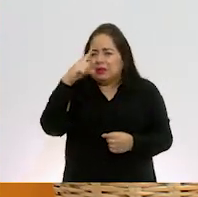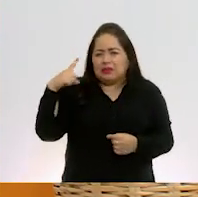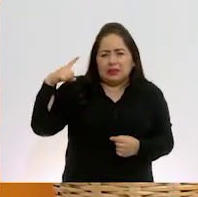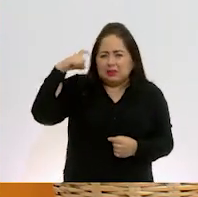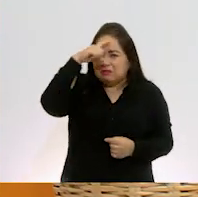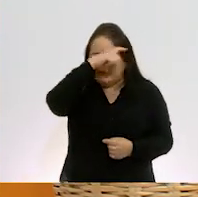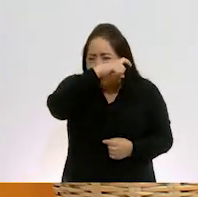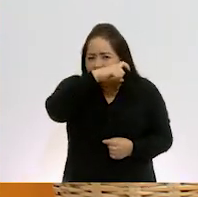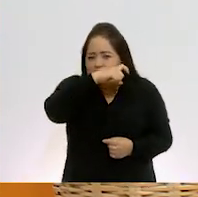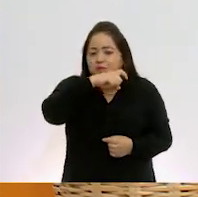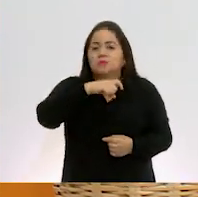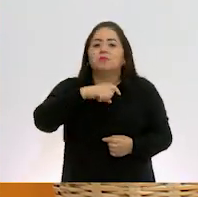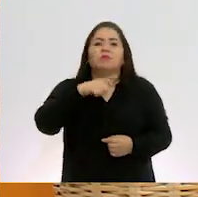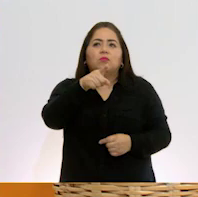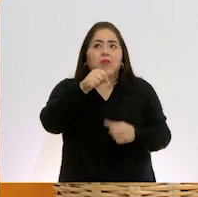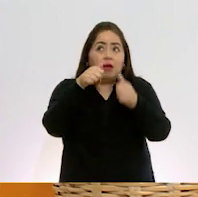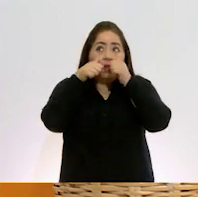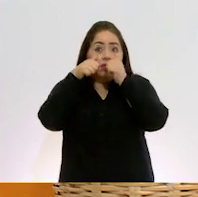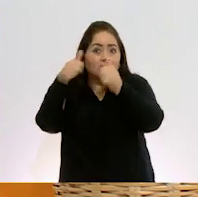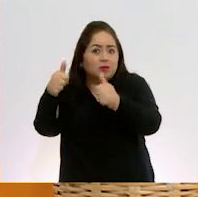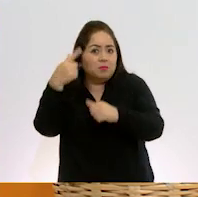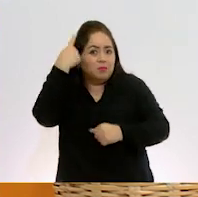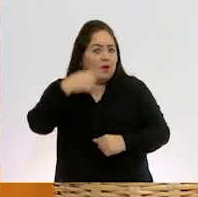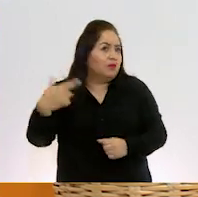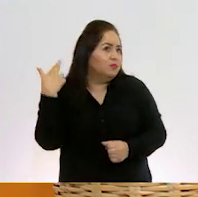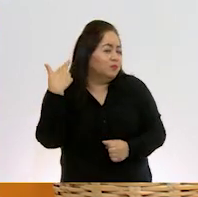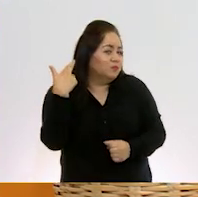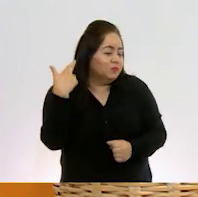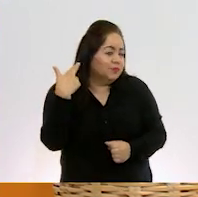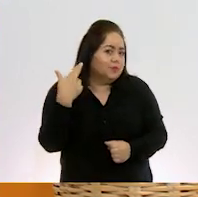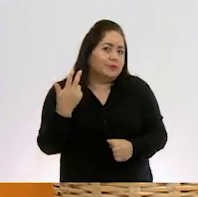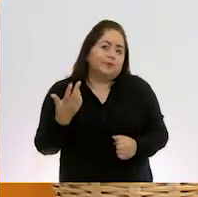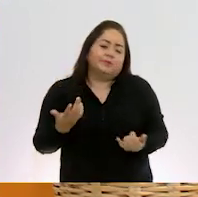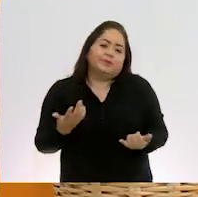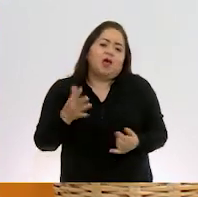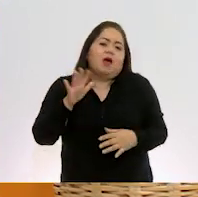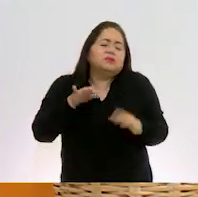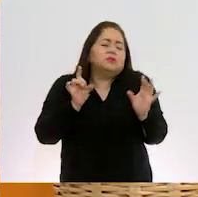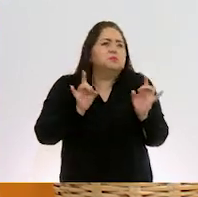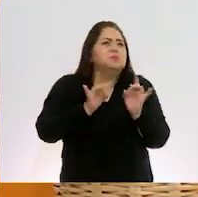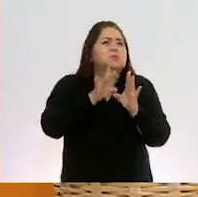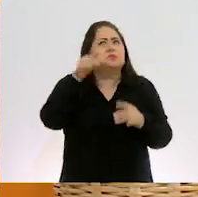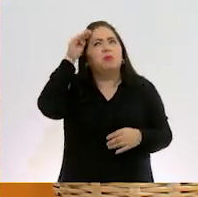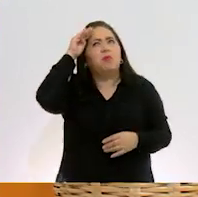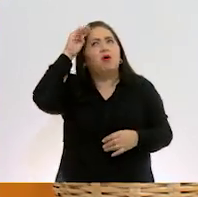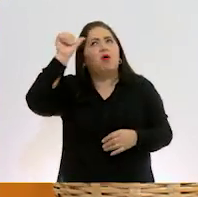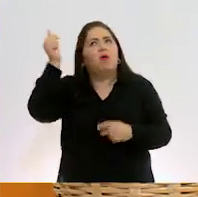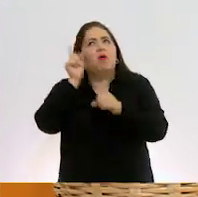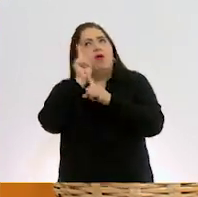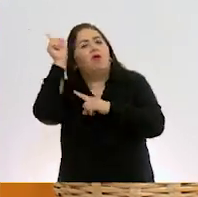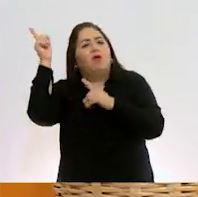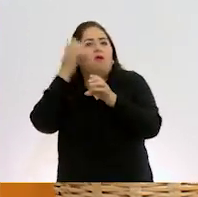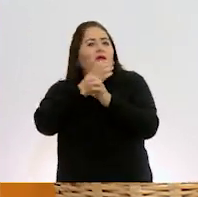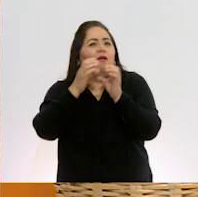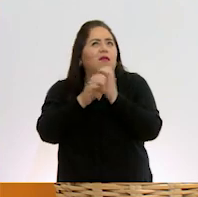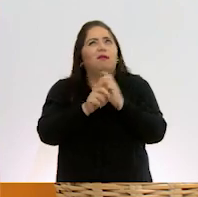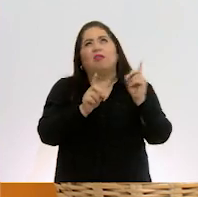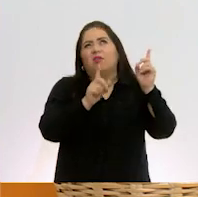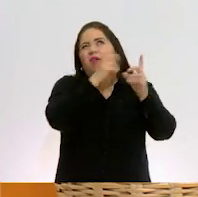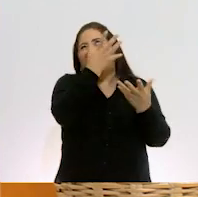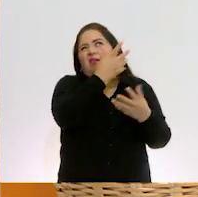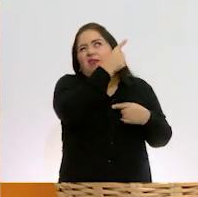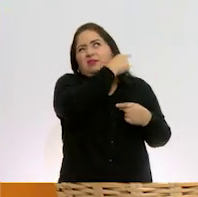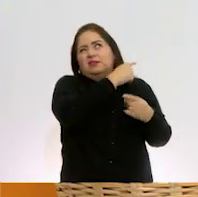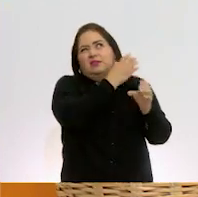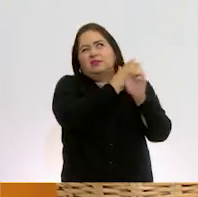poquito de trabajo poner atención a los sonidos y de repente pensabas una cosa que hiciste el domingo o que